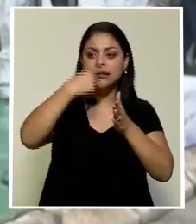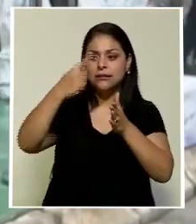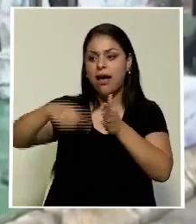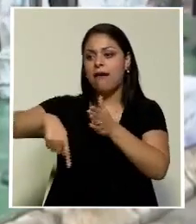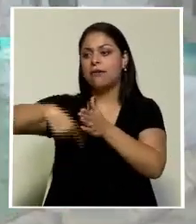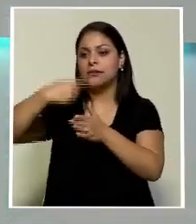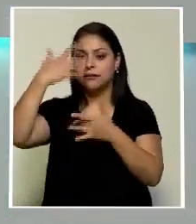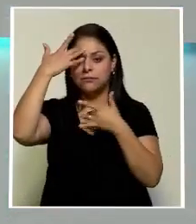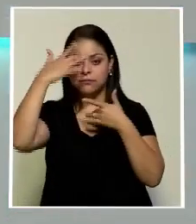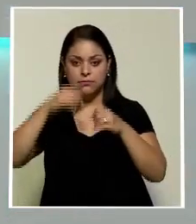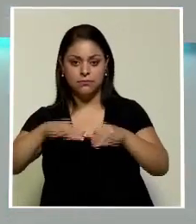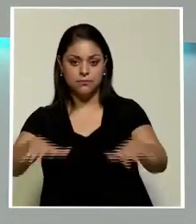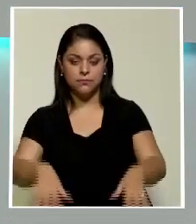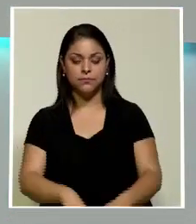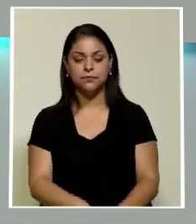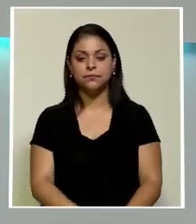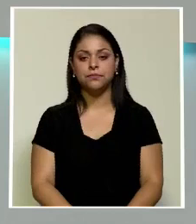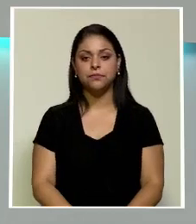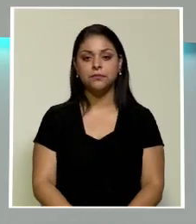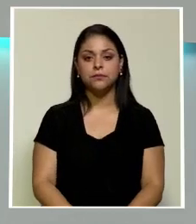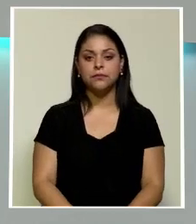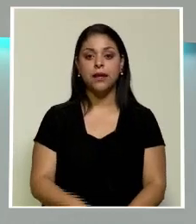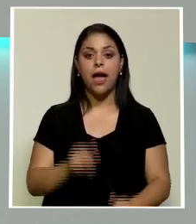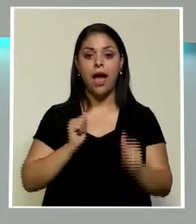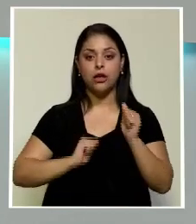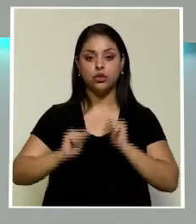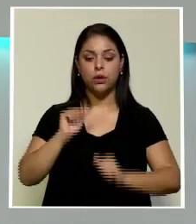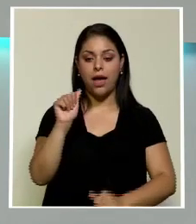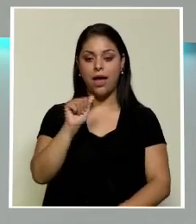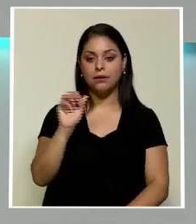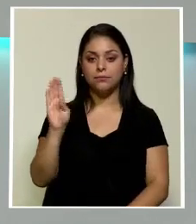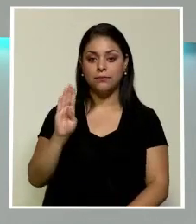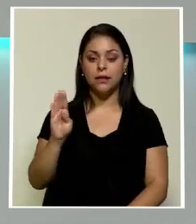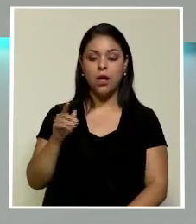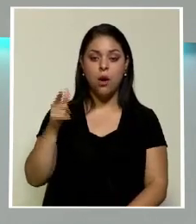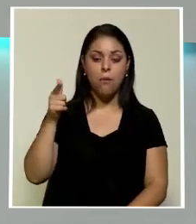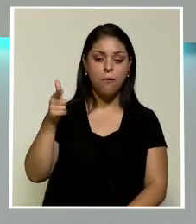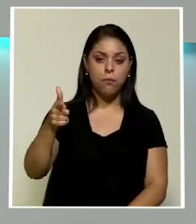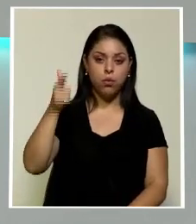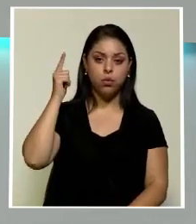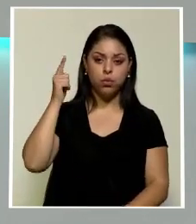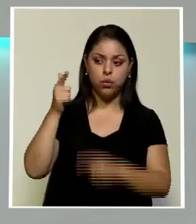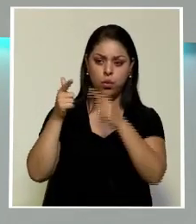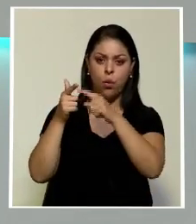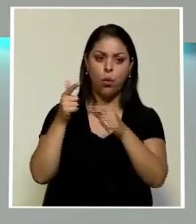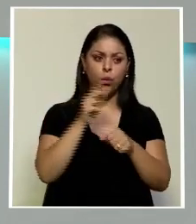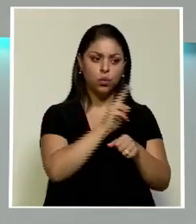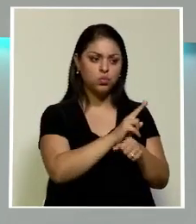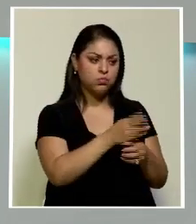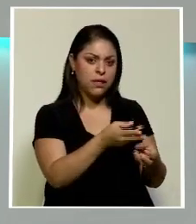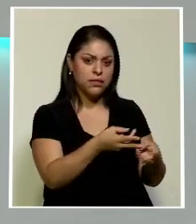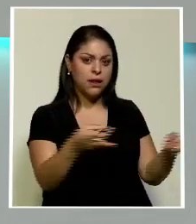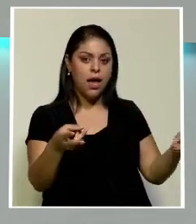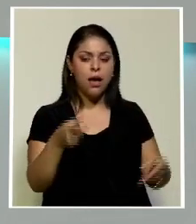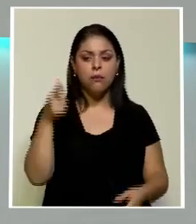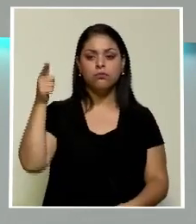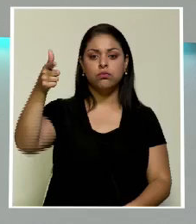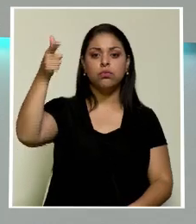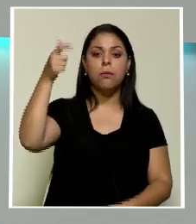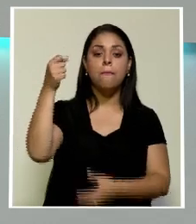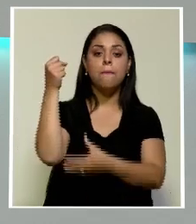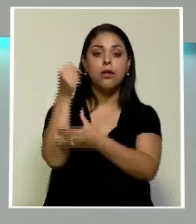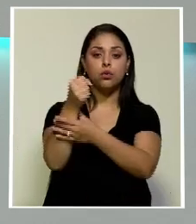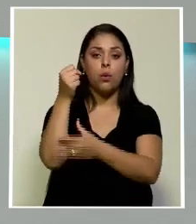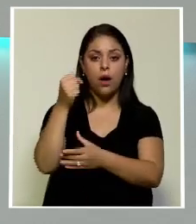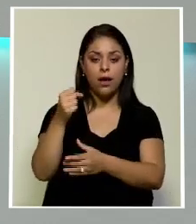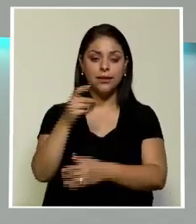contagios. Y el actor Alec Baldwin disparó una pistola de utilería que mató a la directora de fotografía e hirió